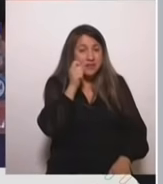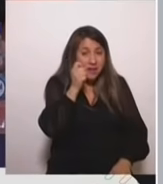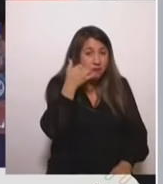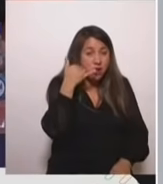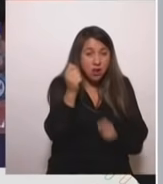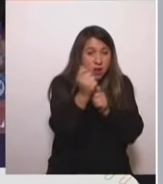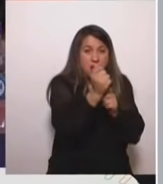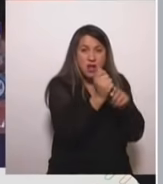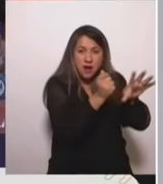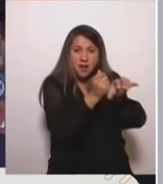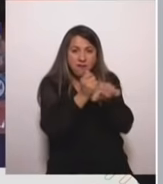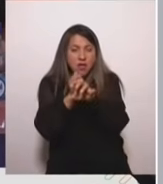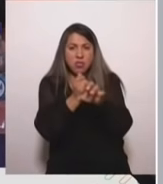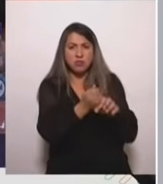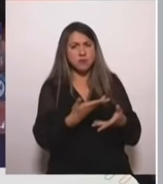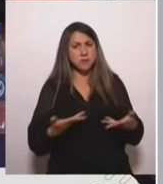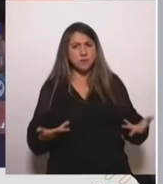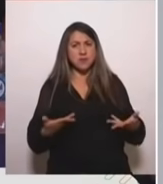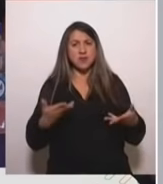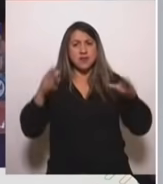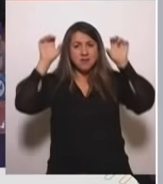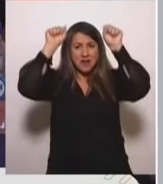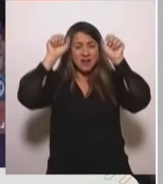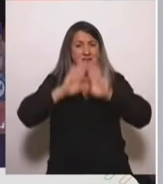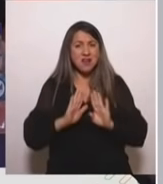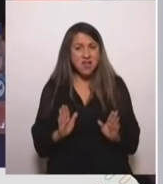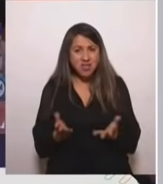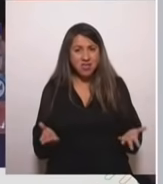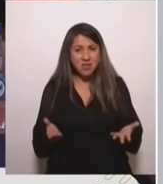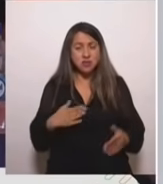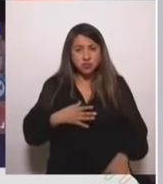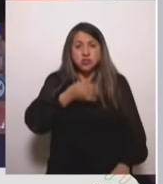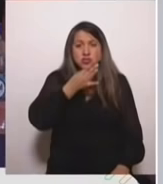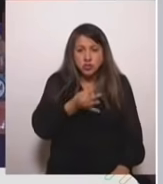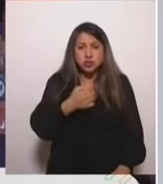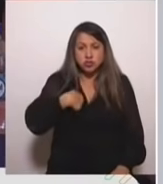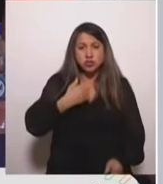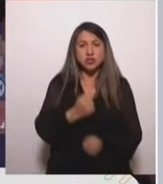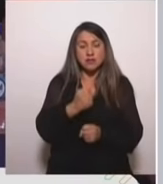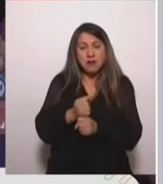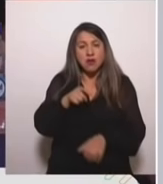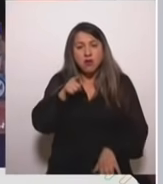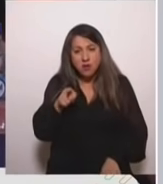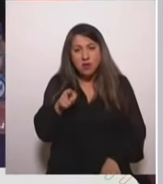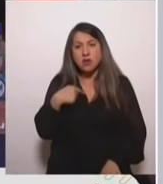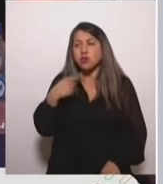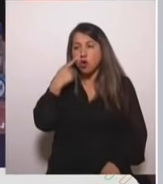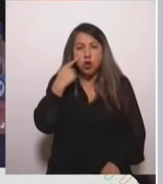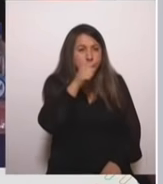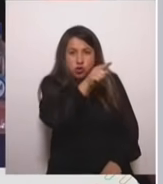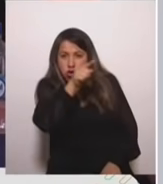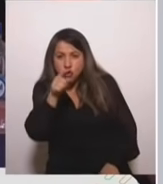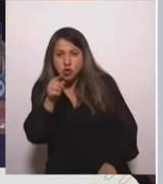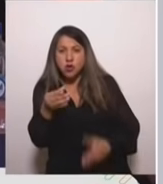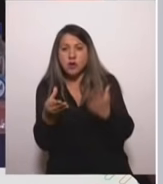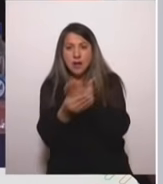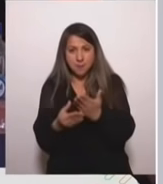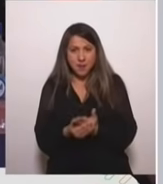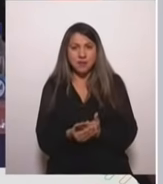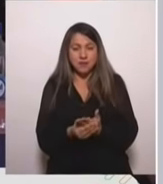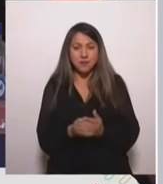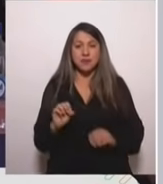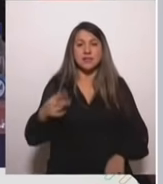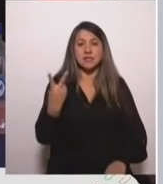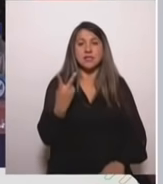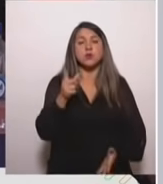alcanzó a tramitarse en el Congreso Nacional. Entonces, atribuir exclusivamente a los hechos del llamado estallido